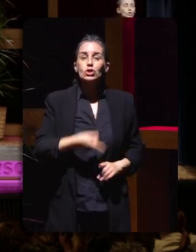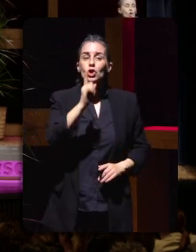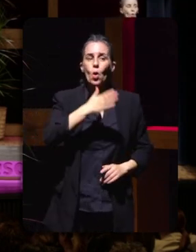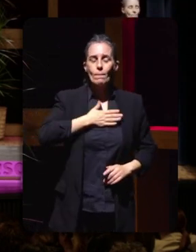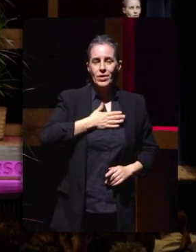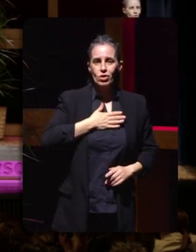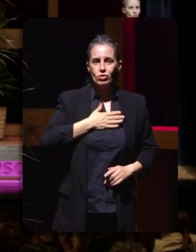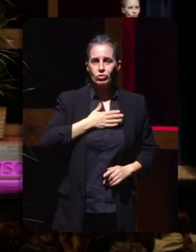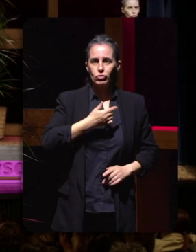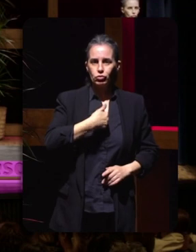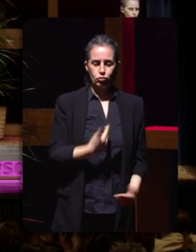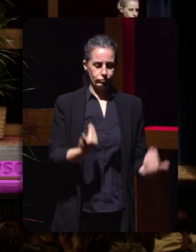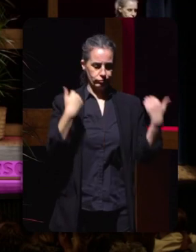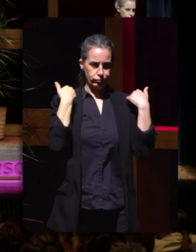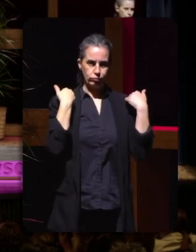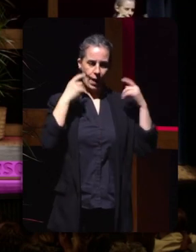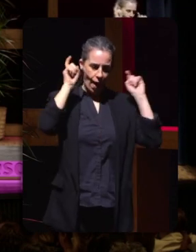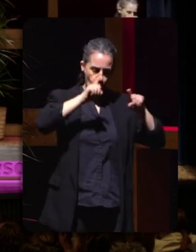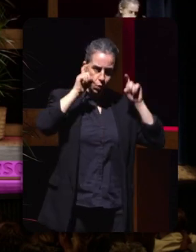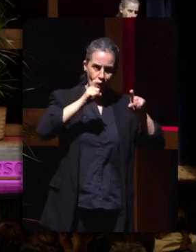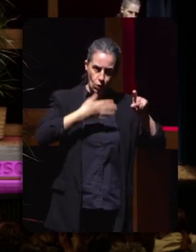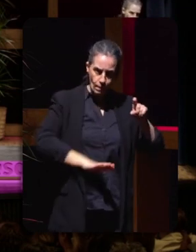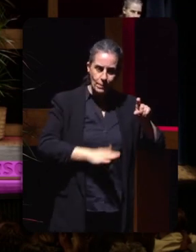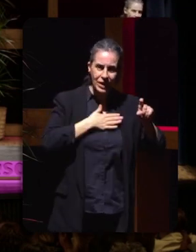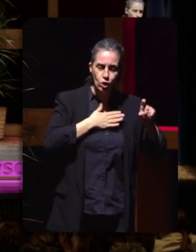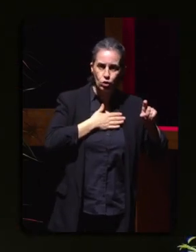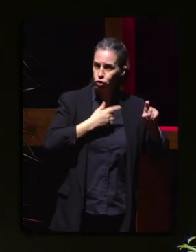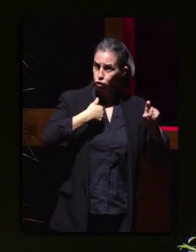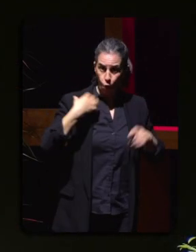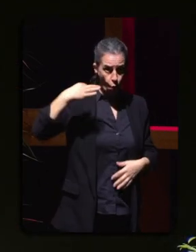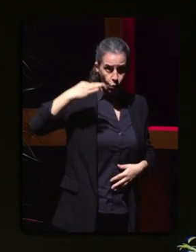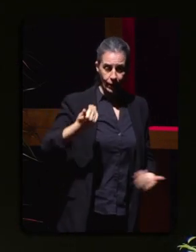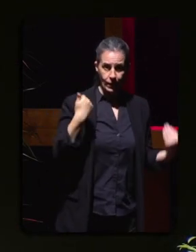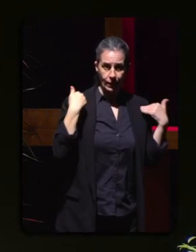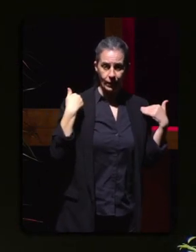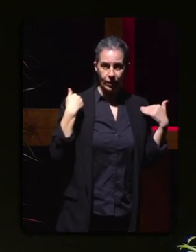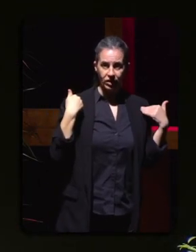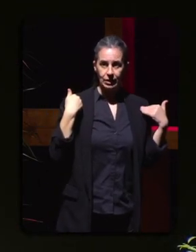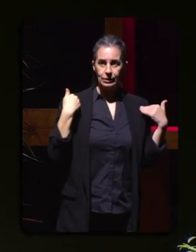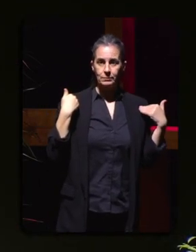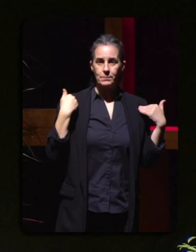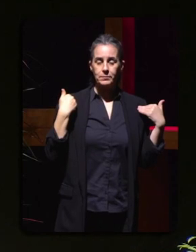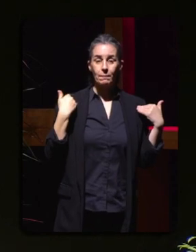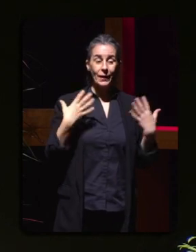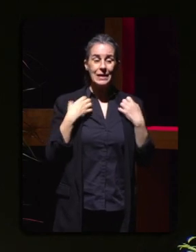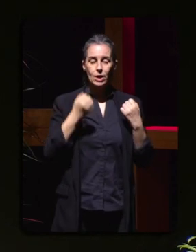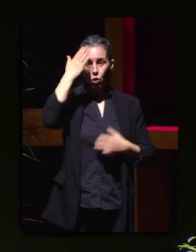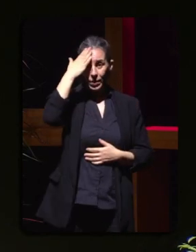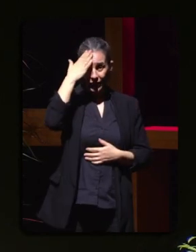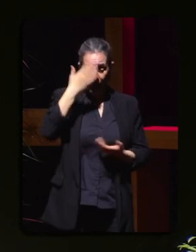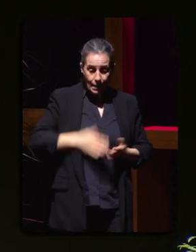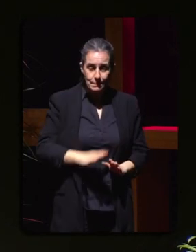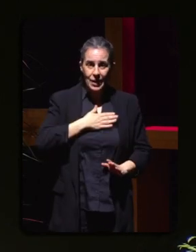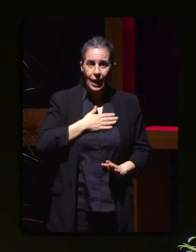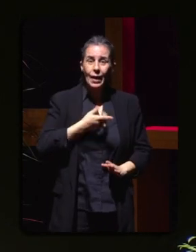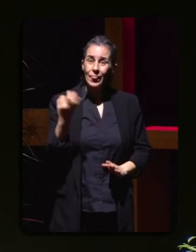educación de mis hijos es un asunto que depende sólo de mí la Salud Mental de mis hijas de verdad depende solo de